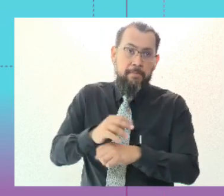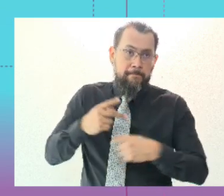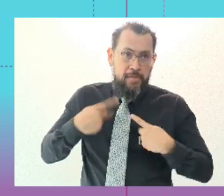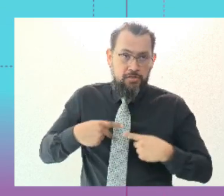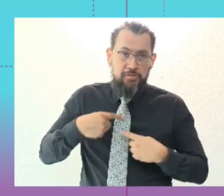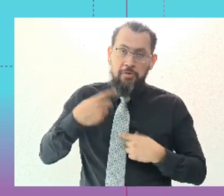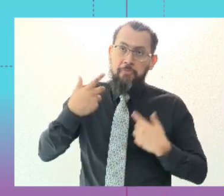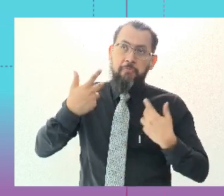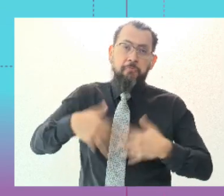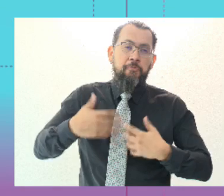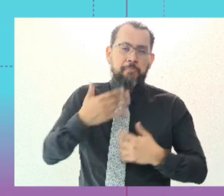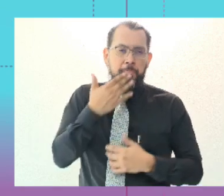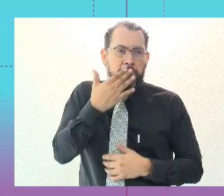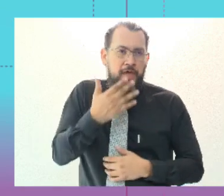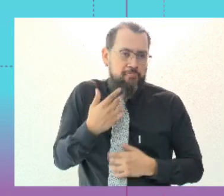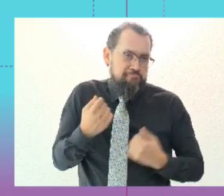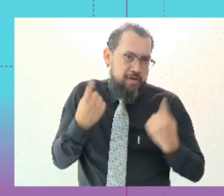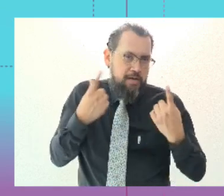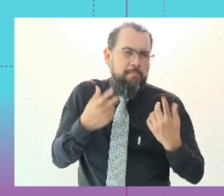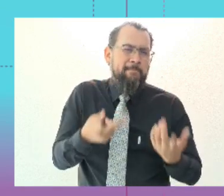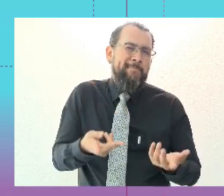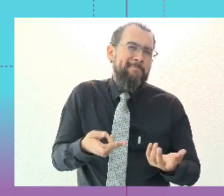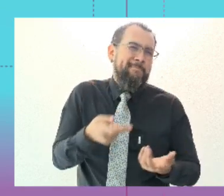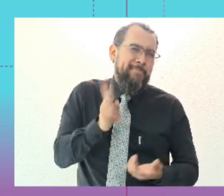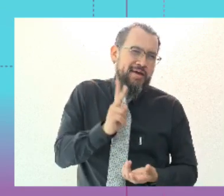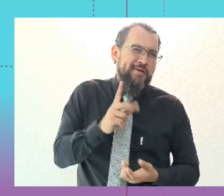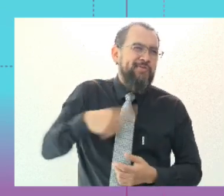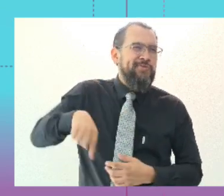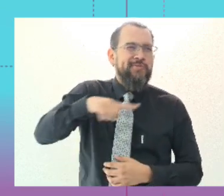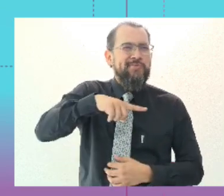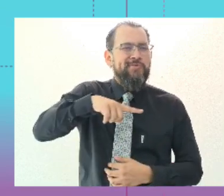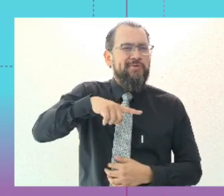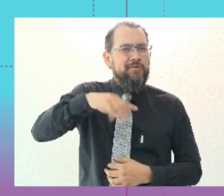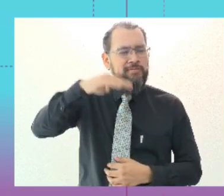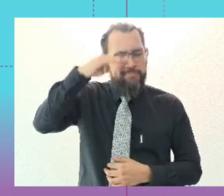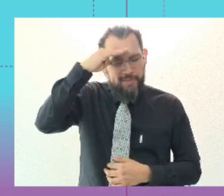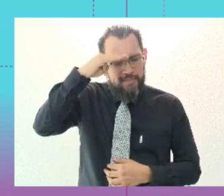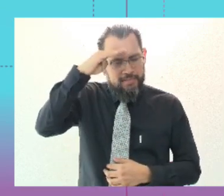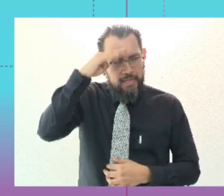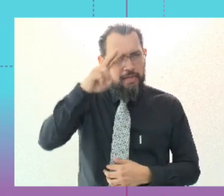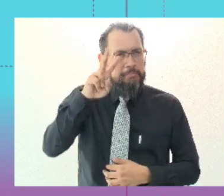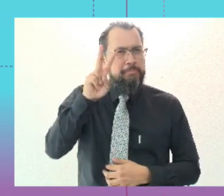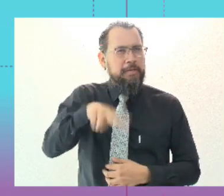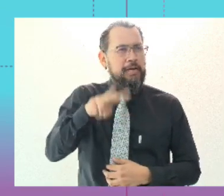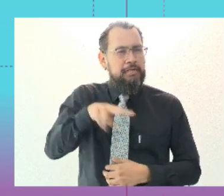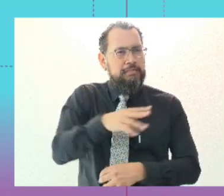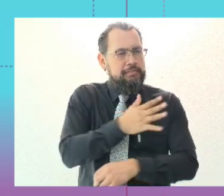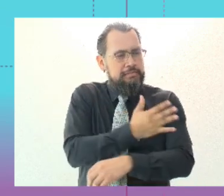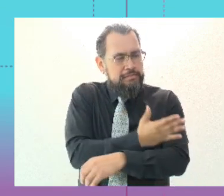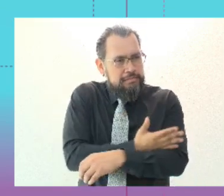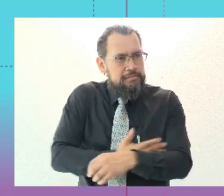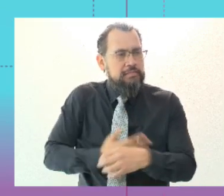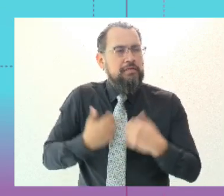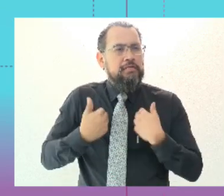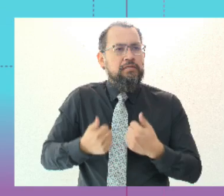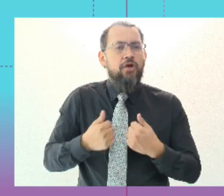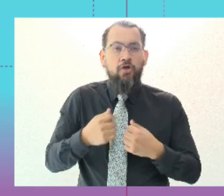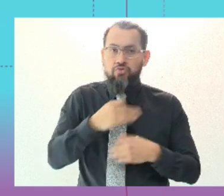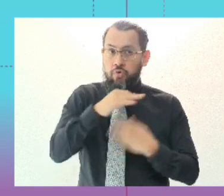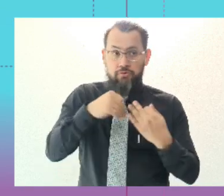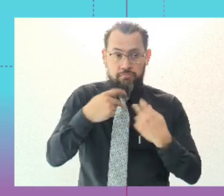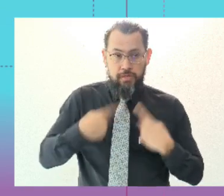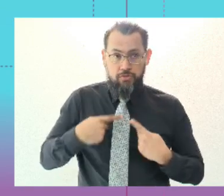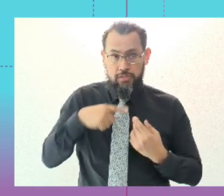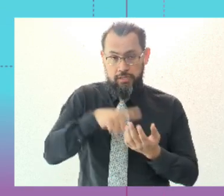sea, es un poco como tomar conciencia del papel tan importante que de manera voluntaria todas las personas servidoras